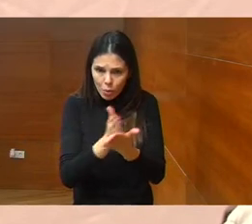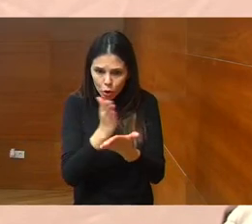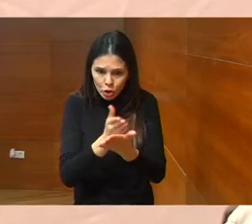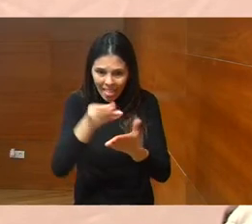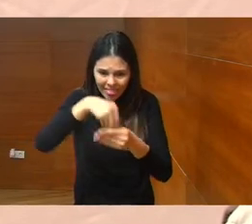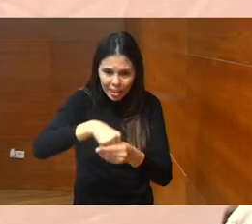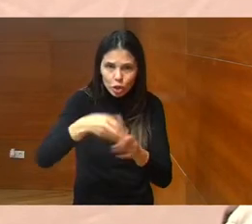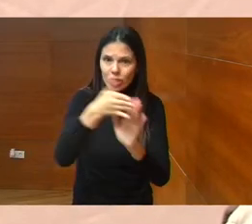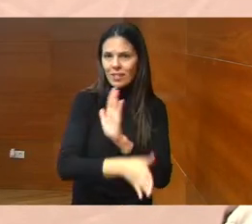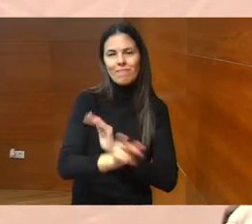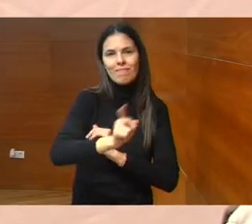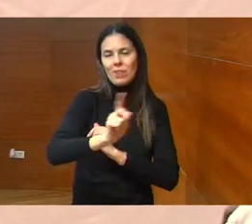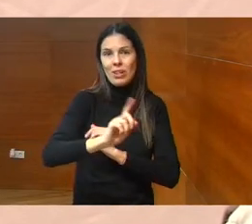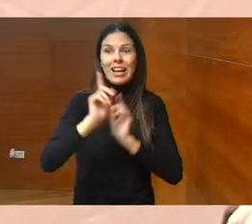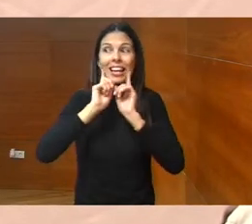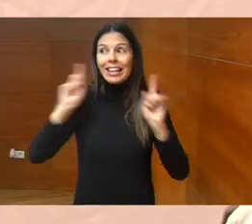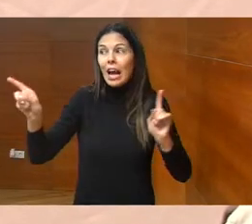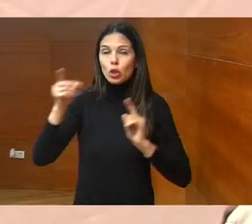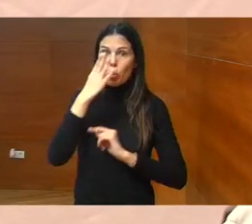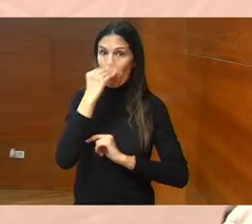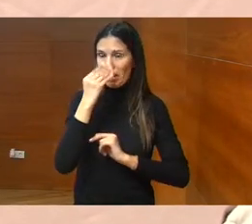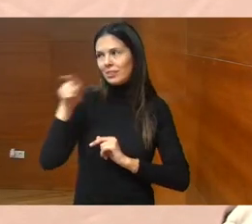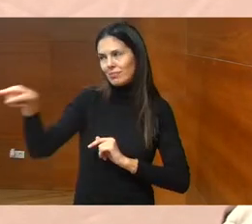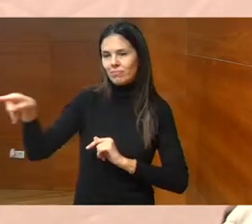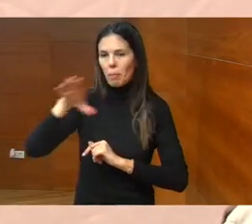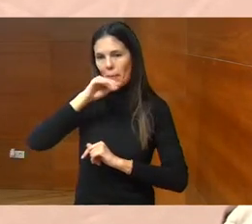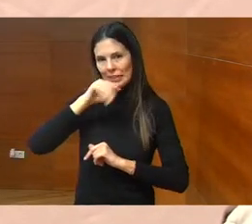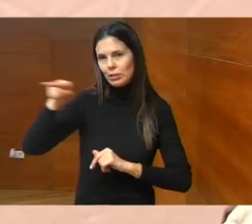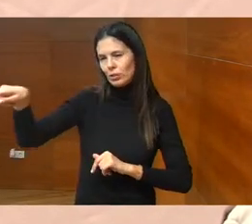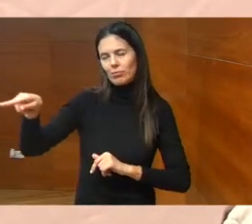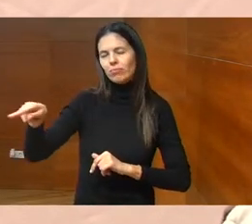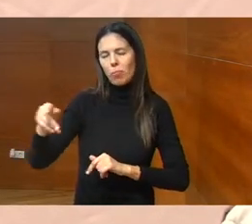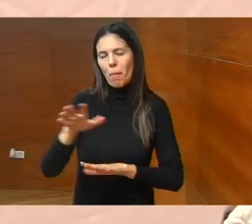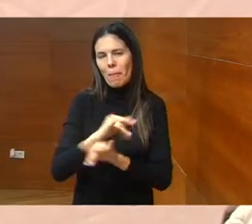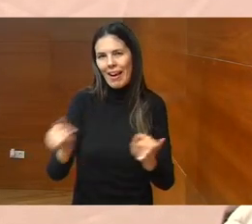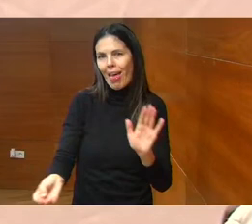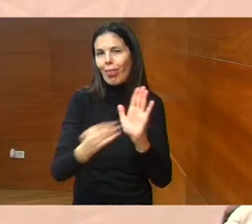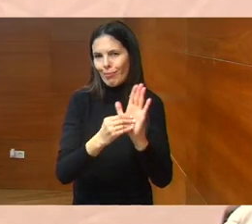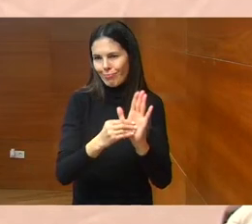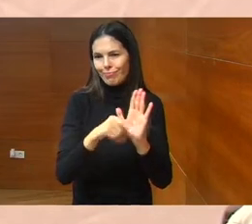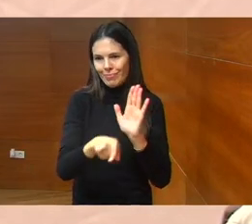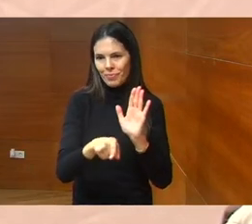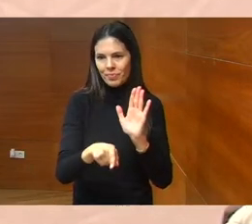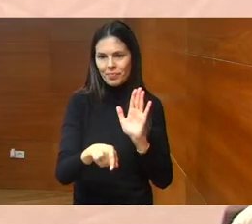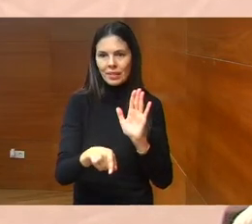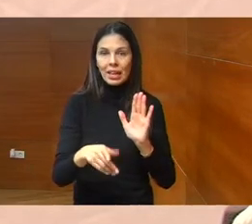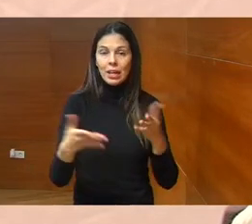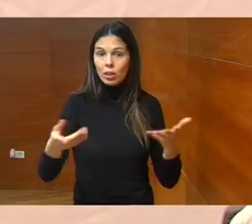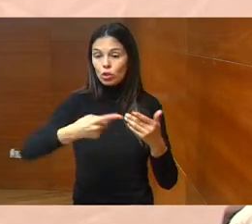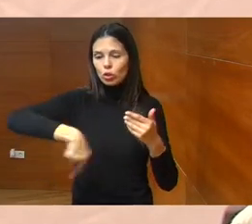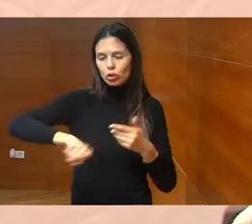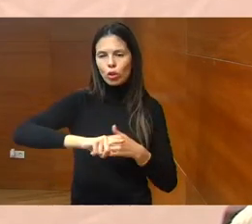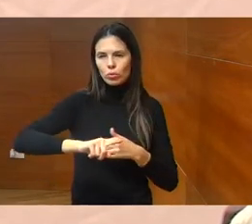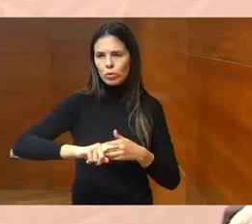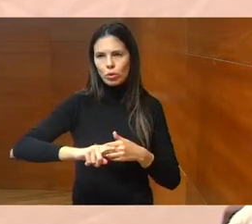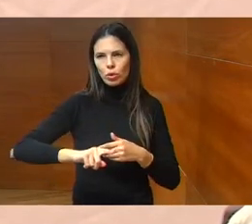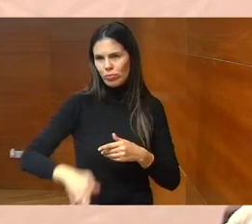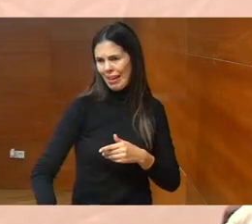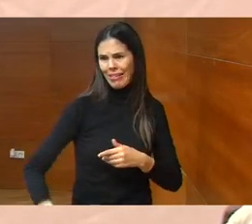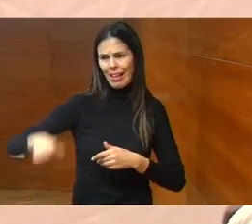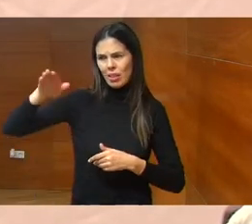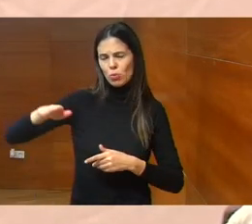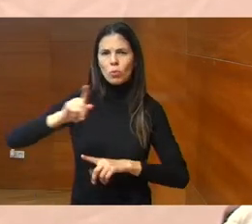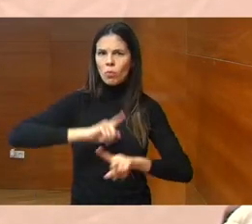ocaso de Elisa Patiño pues ha tenido más que merecido he pensado que crecemos con déficit alarmante